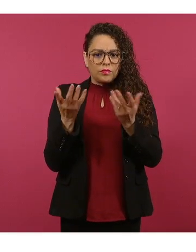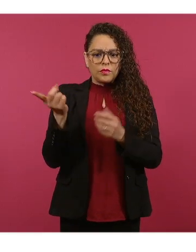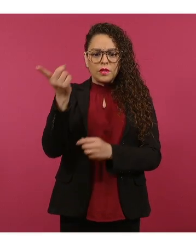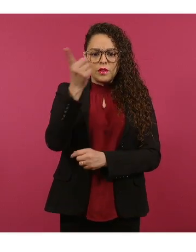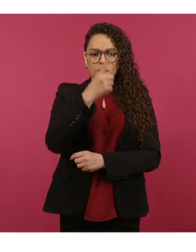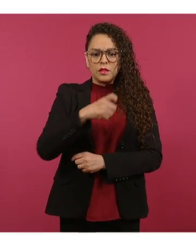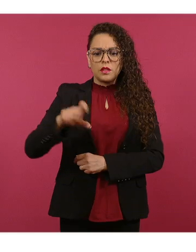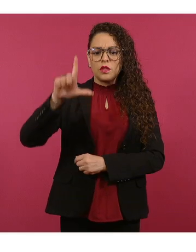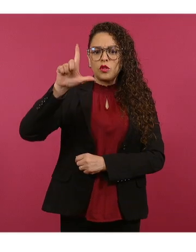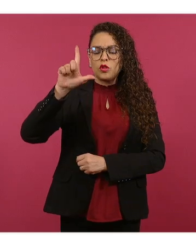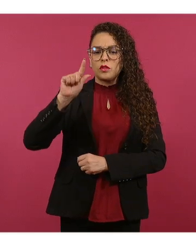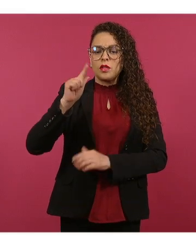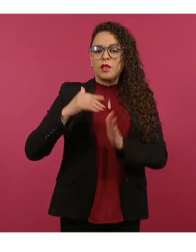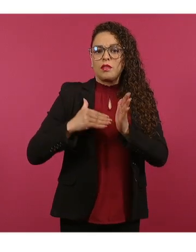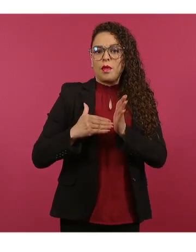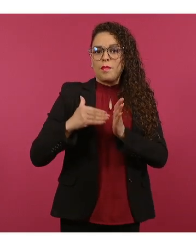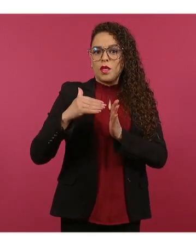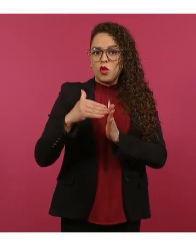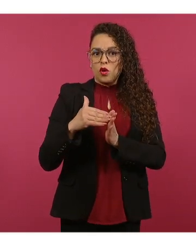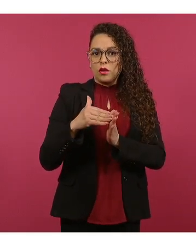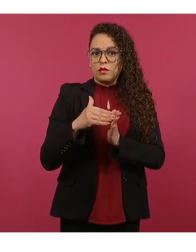170 millones de retweets.